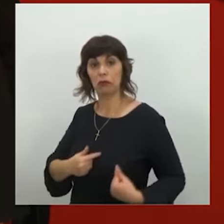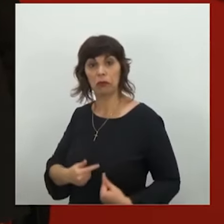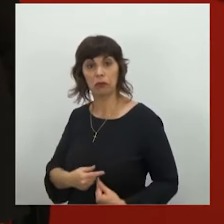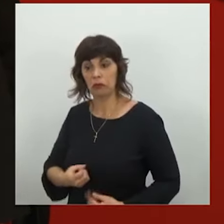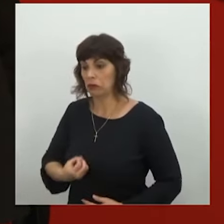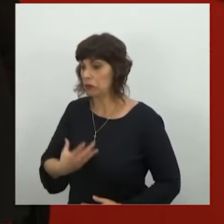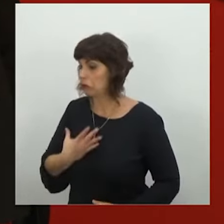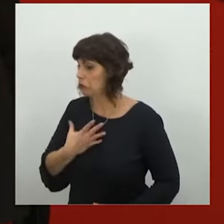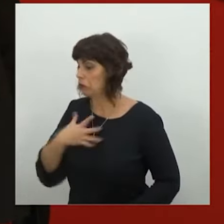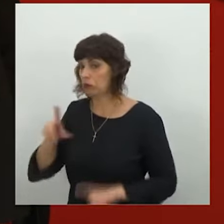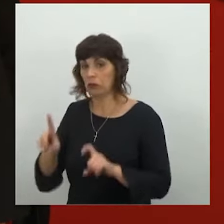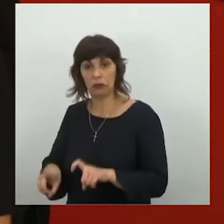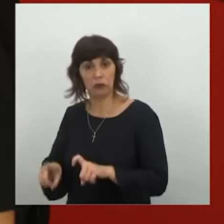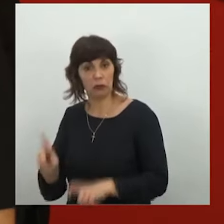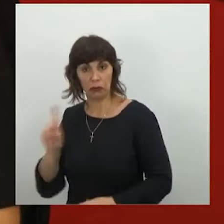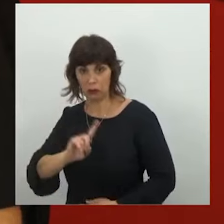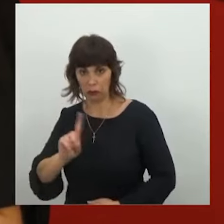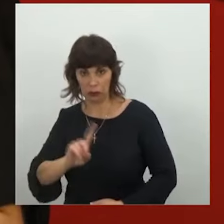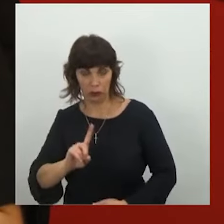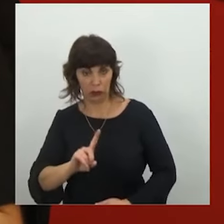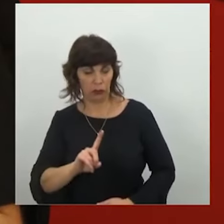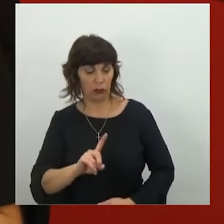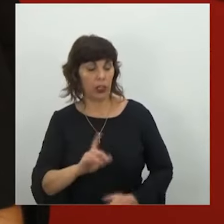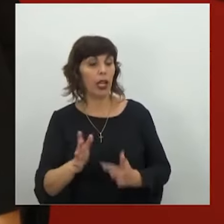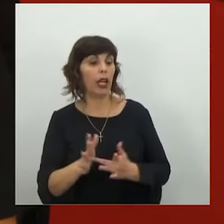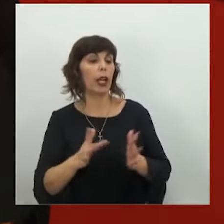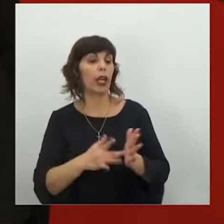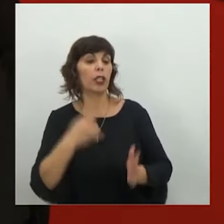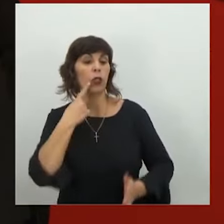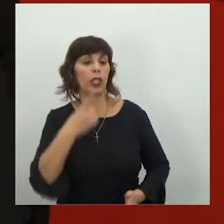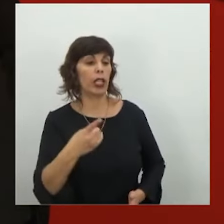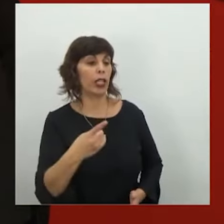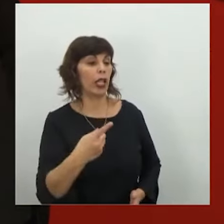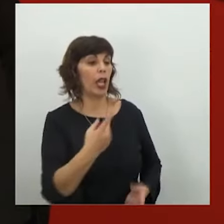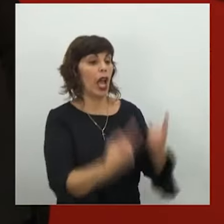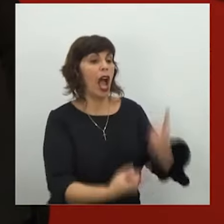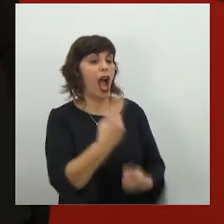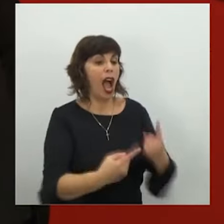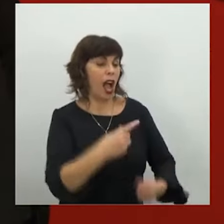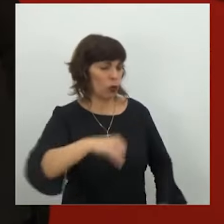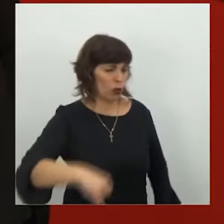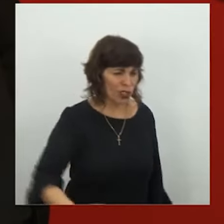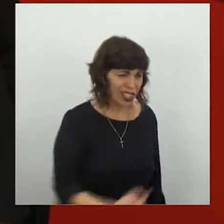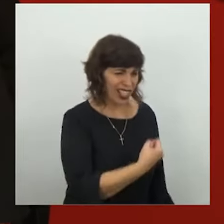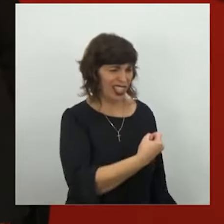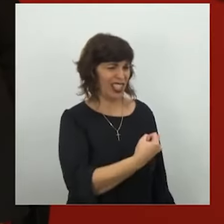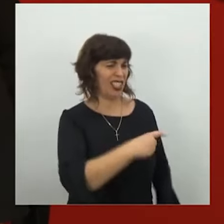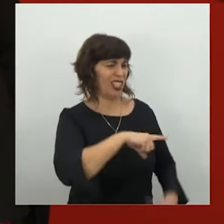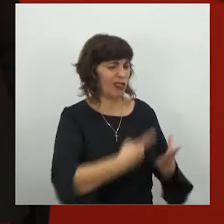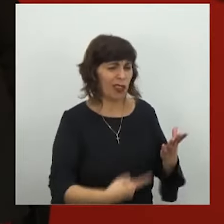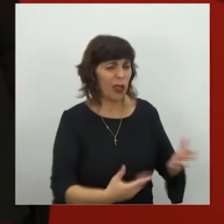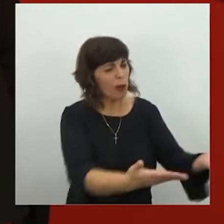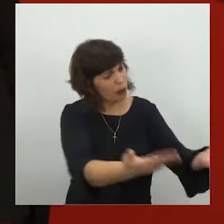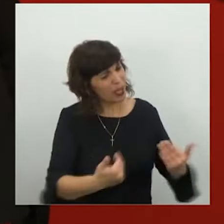tu alma. Venid a mí y yo daré descanso para vuestras